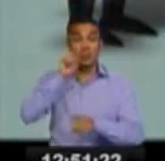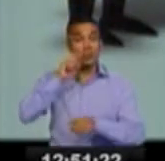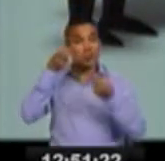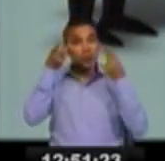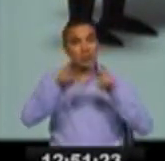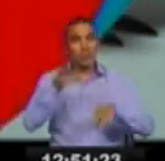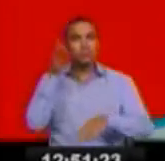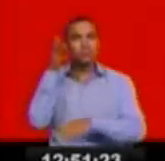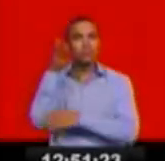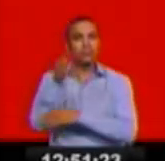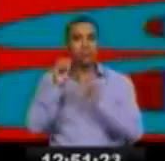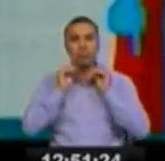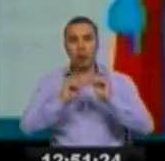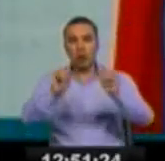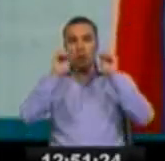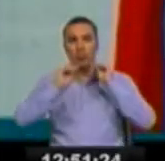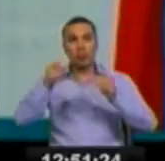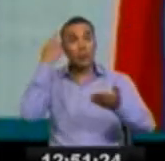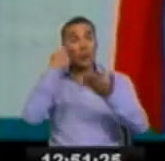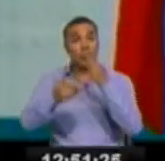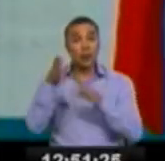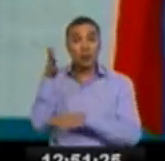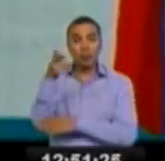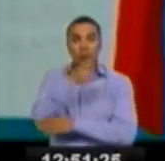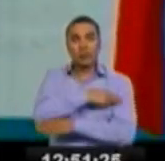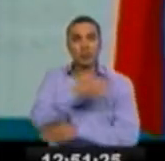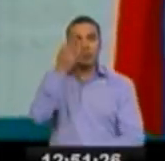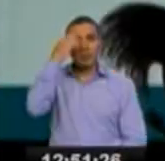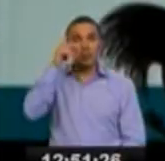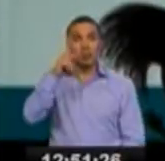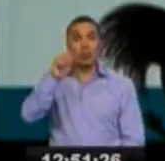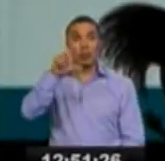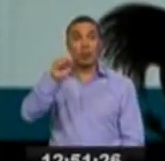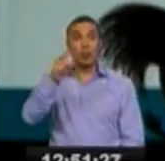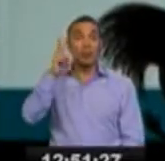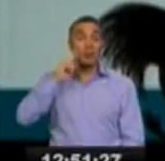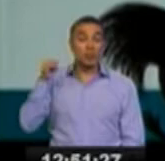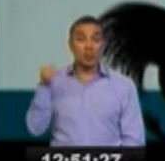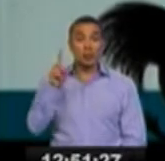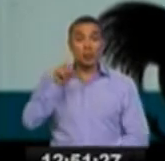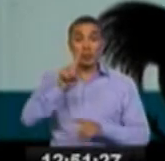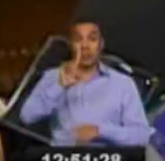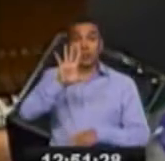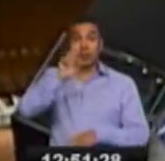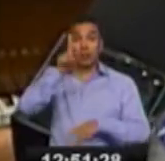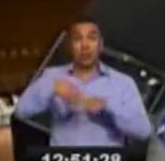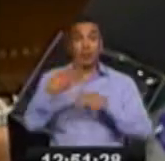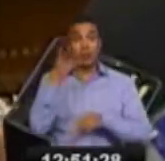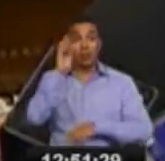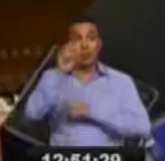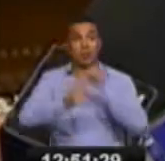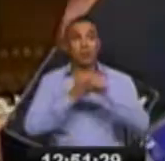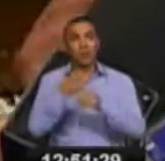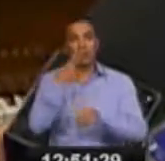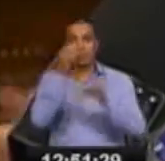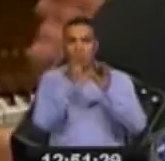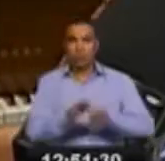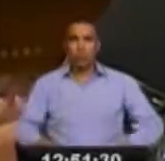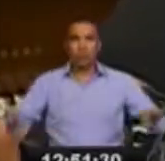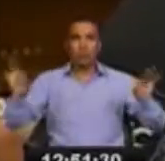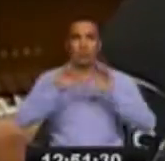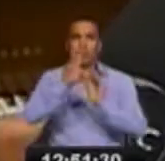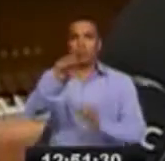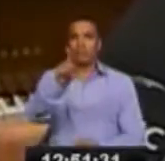de la campaña para concientizar a los docentes. Paola Andrade, que fue violada desde los 5 hasta los 16 años, señala la importancia de no